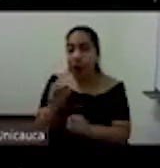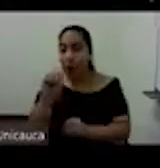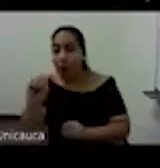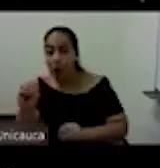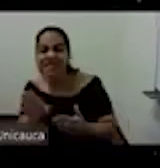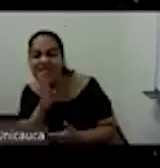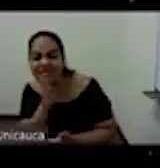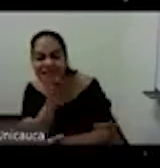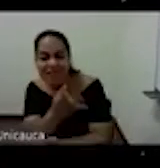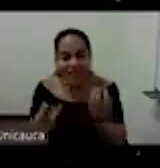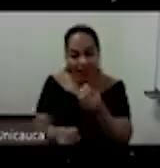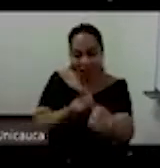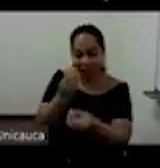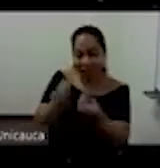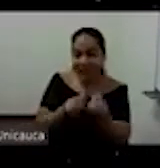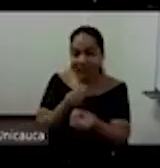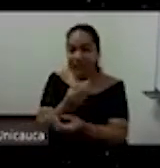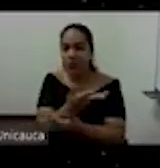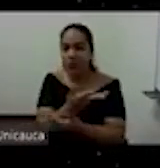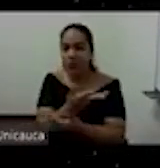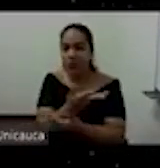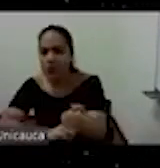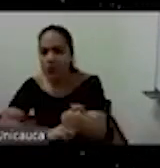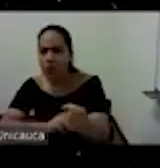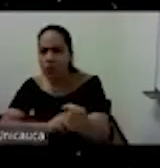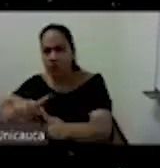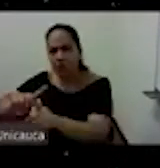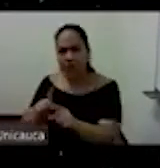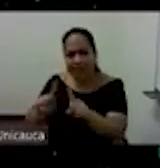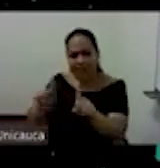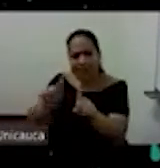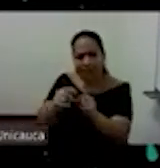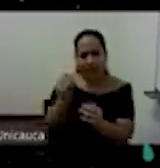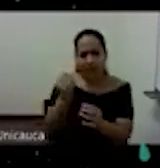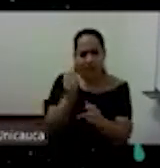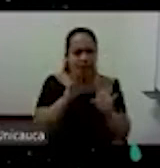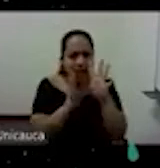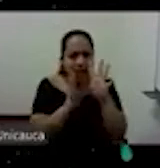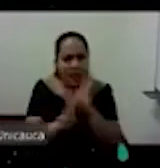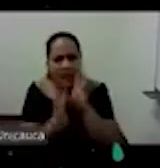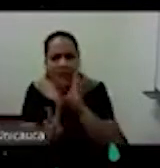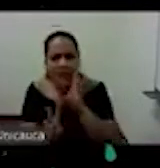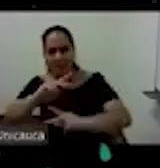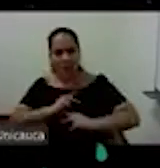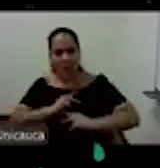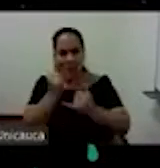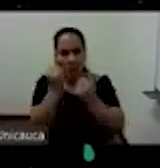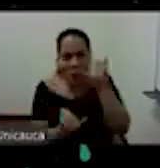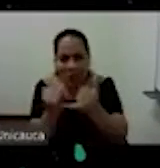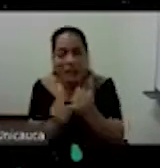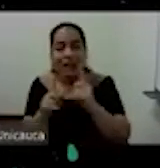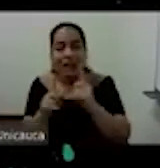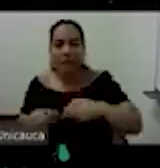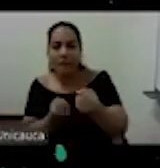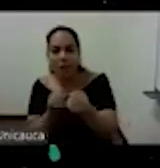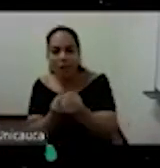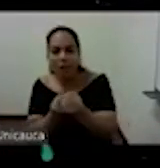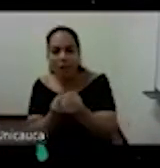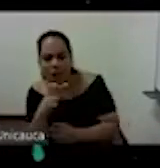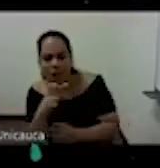hacedoras, de cuáles son sus rasgos comunes y distintivos, sus matices personales y sus apoyos